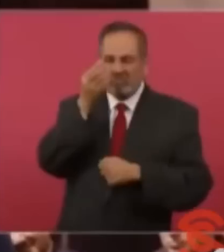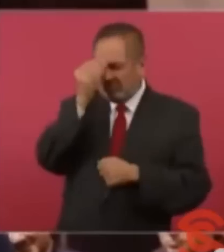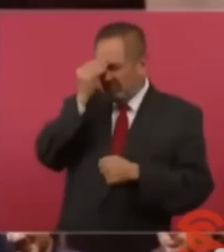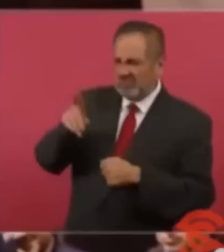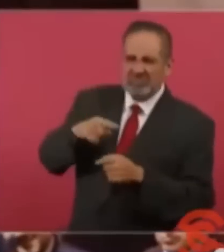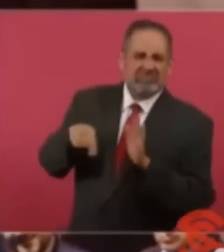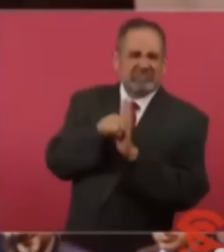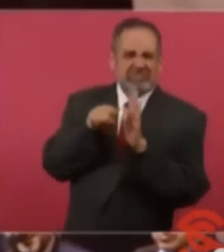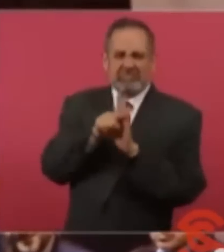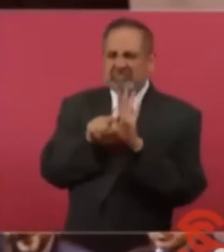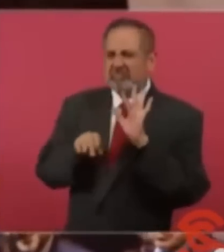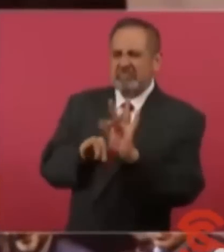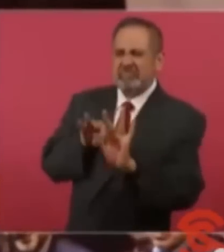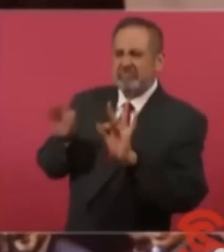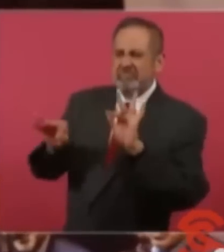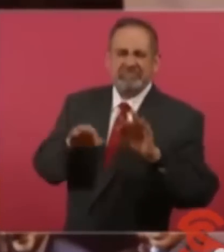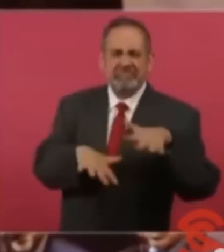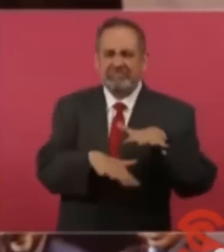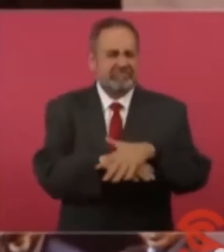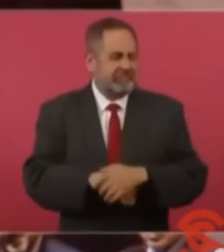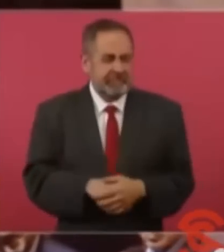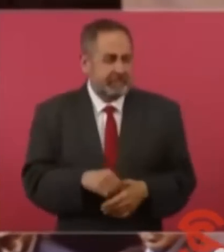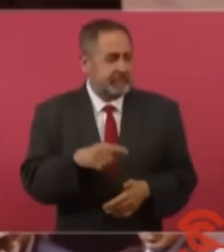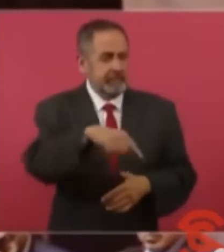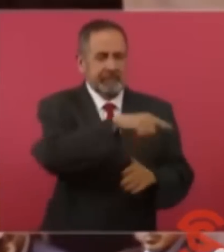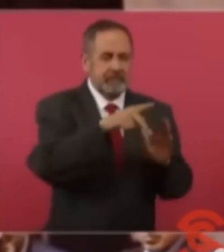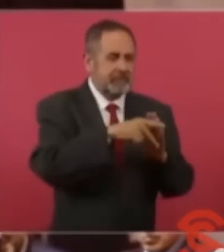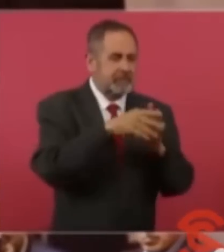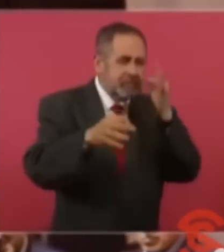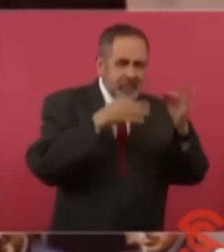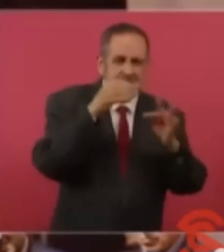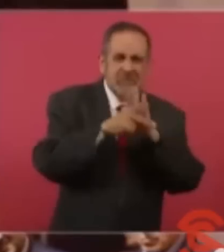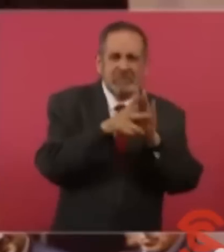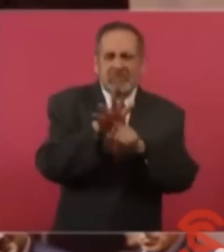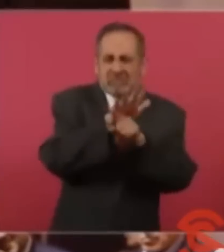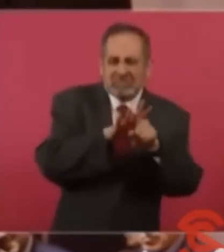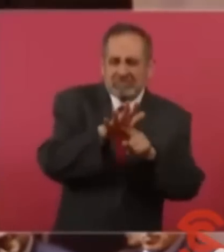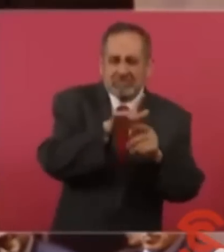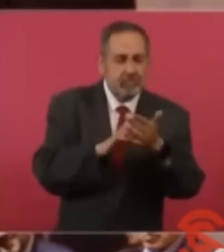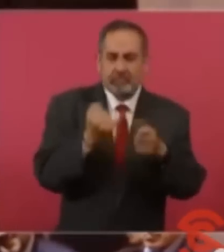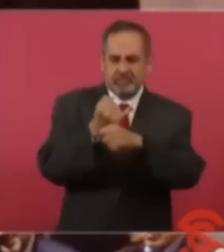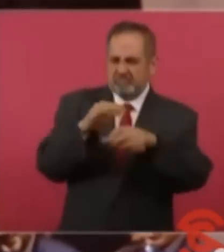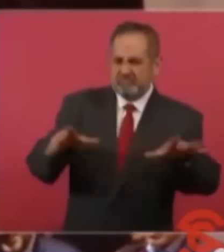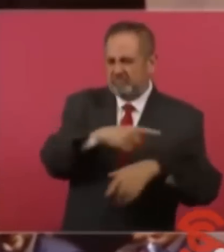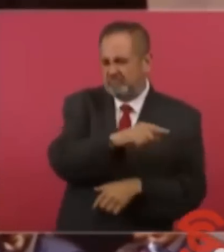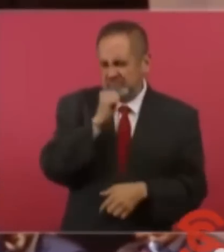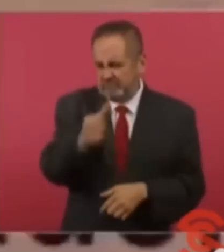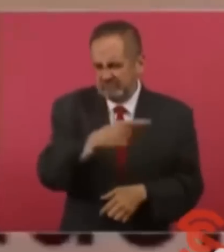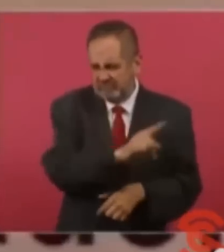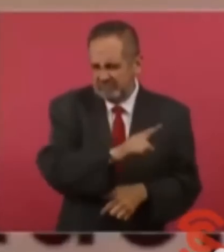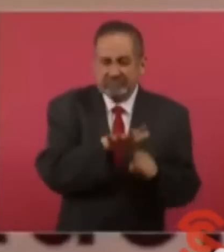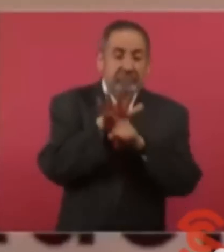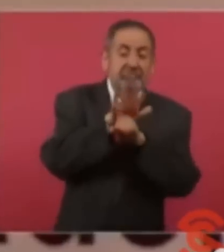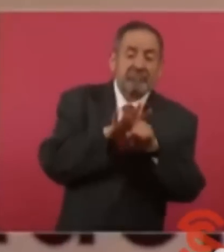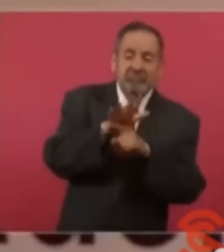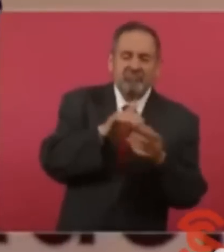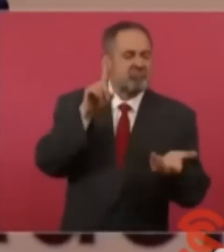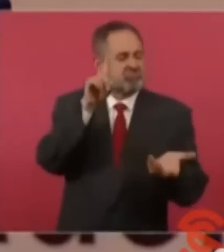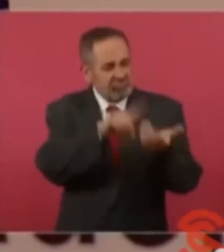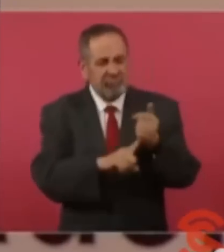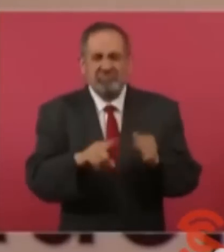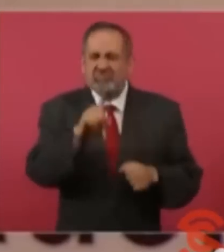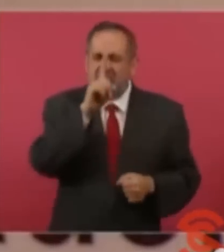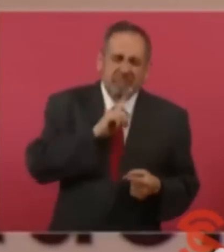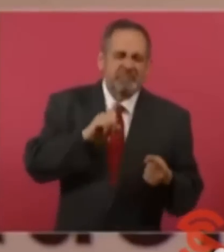vulgar. Pueden los medios de manipulación, que no de información, estar mintiendo